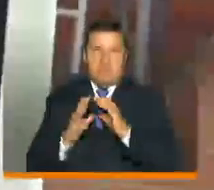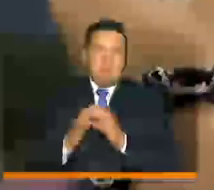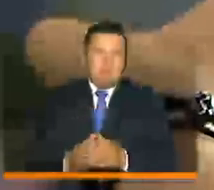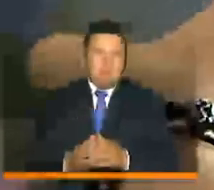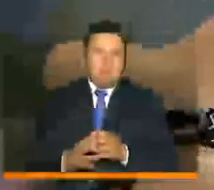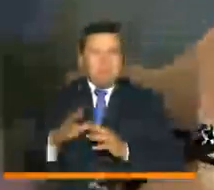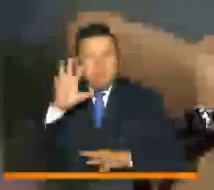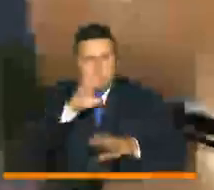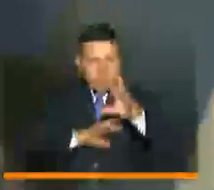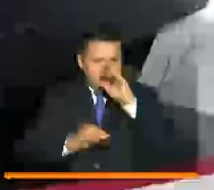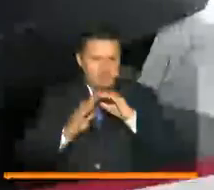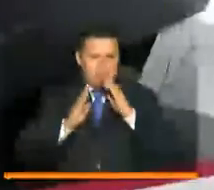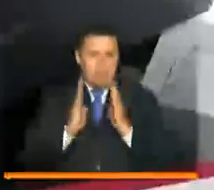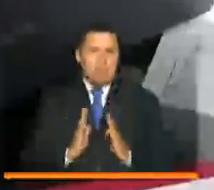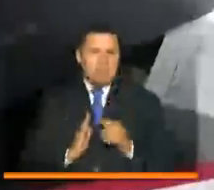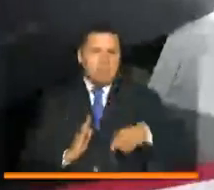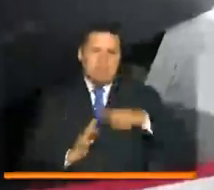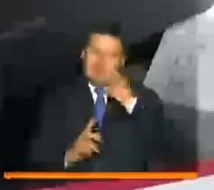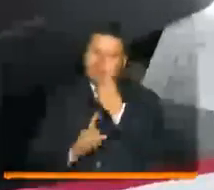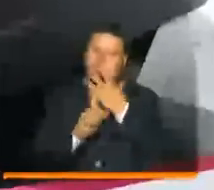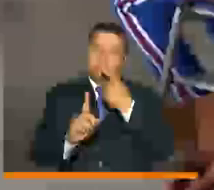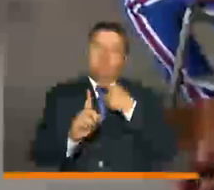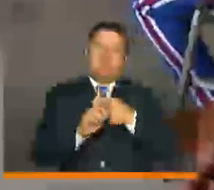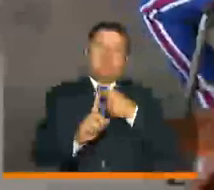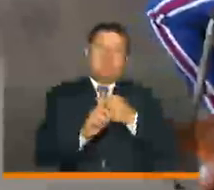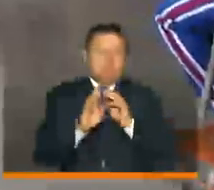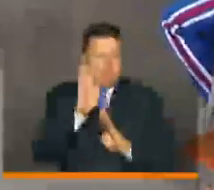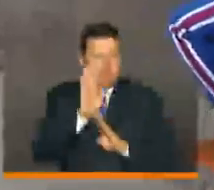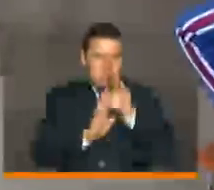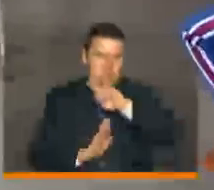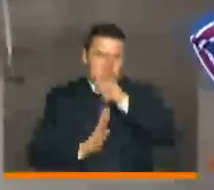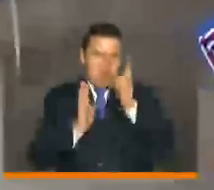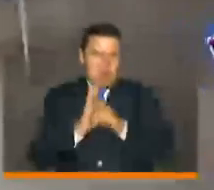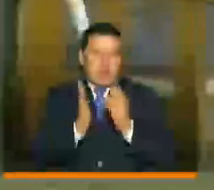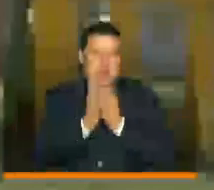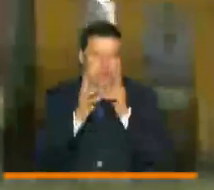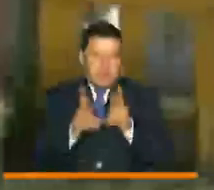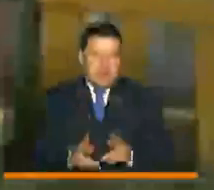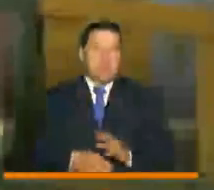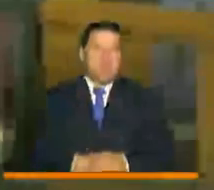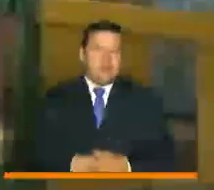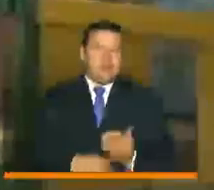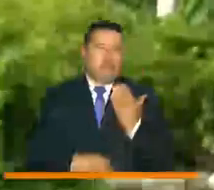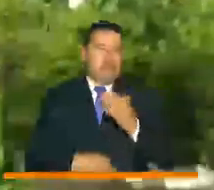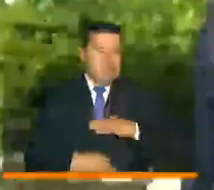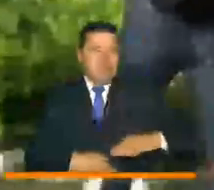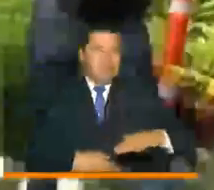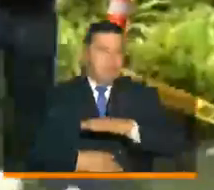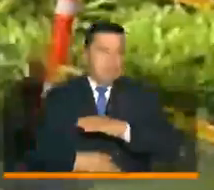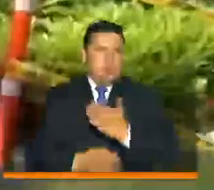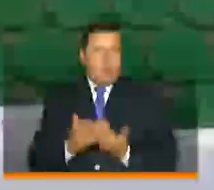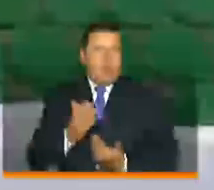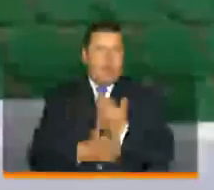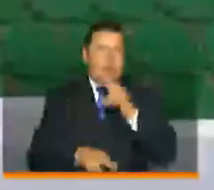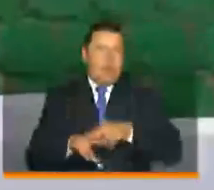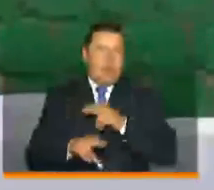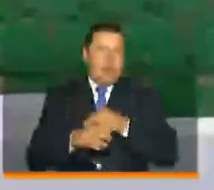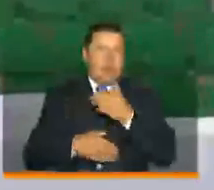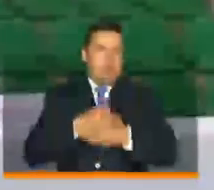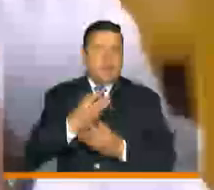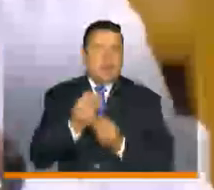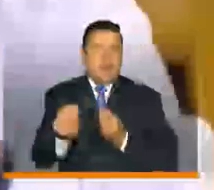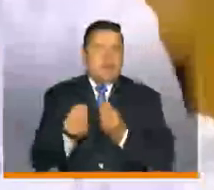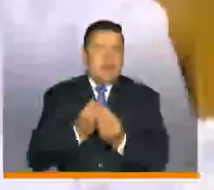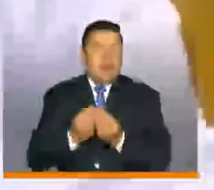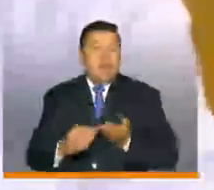y el aprendizaje en casa tiene un impacto positivo en el desarrollo integral de los estudiantes y permite transitar hacia la nueva normalidad con un